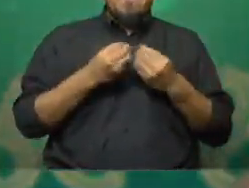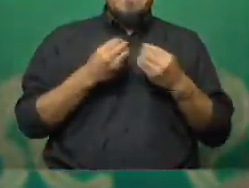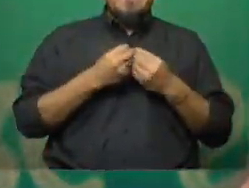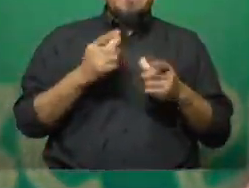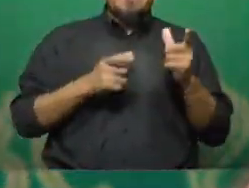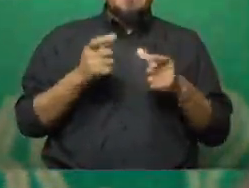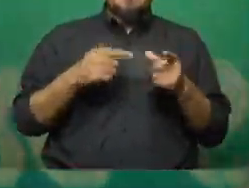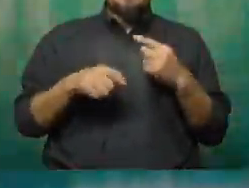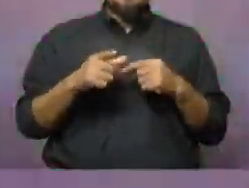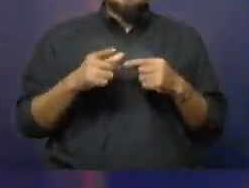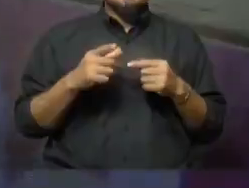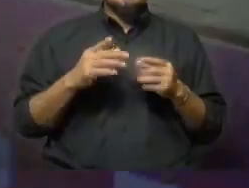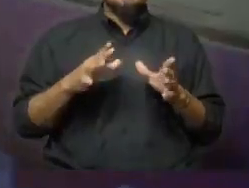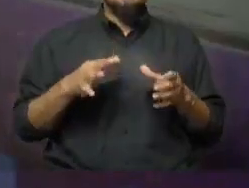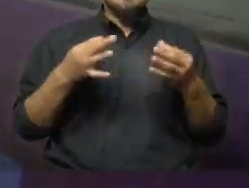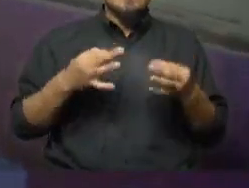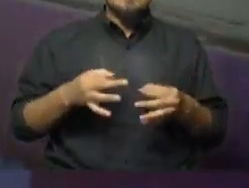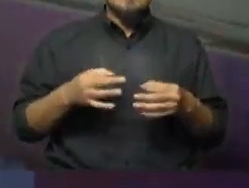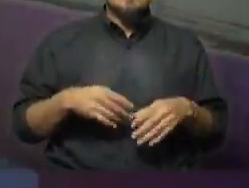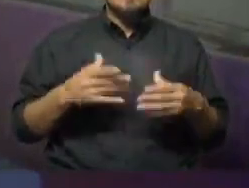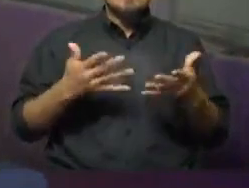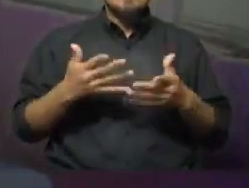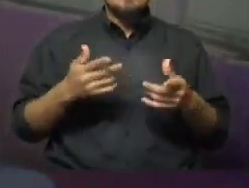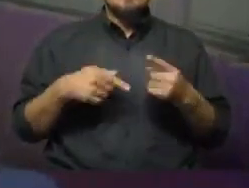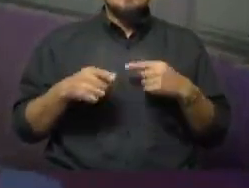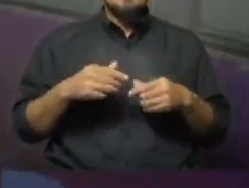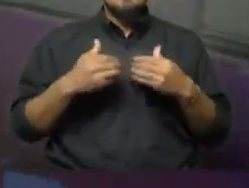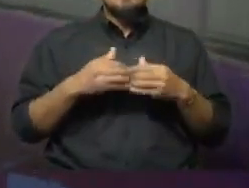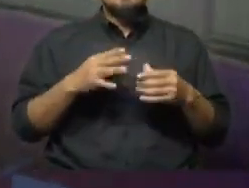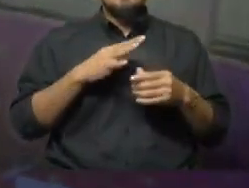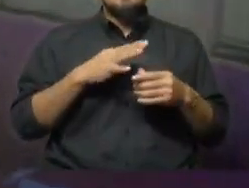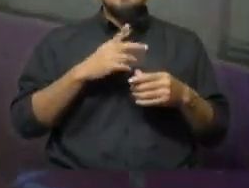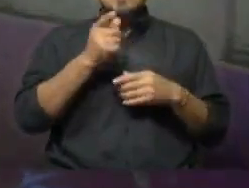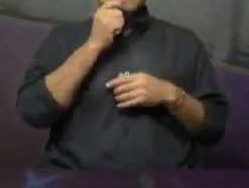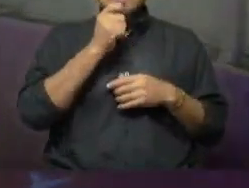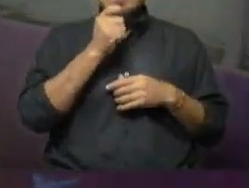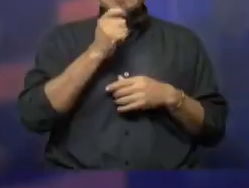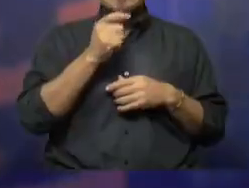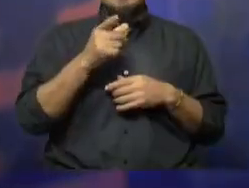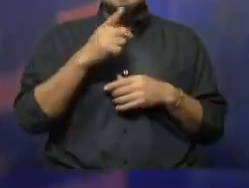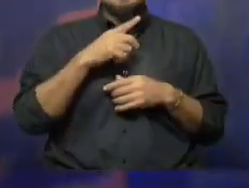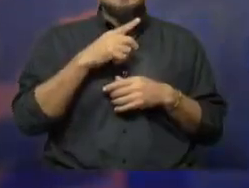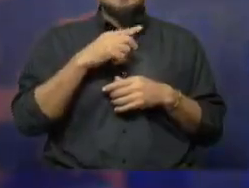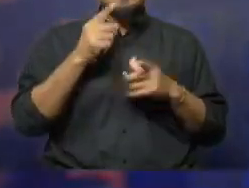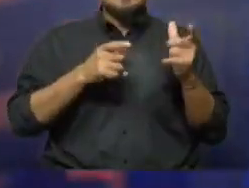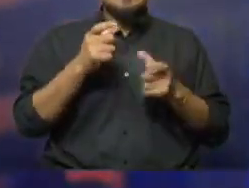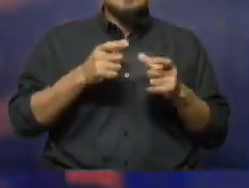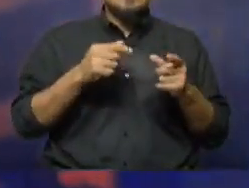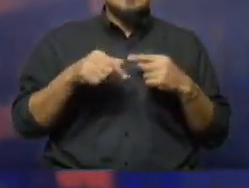todos están en su métier, pero bueno, seguramente ahora vamos a arrancar nomás con ella. Después tenemos una entrevista con la gente de